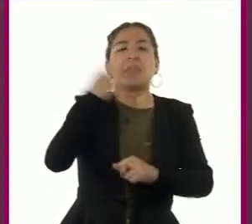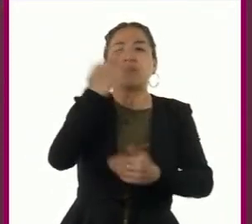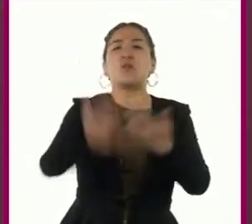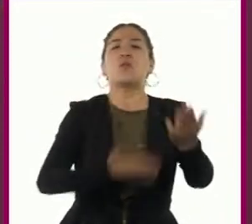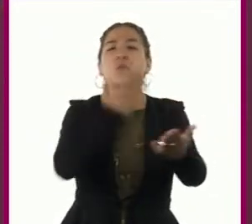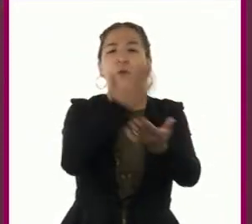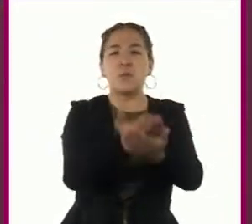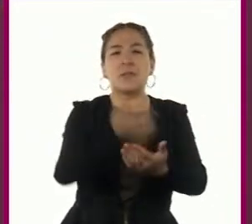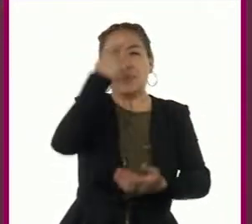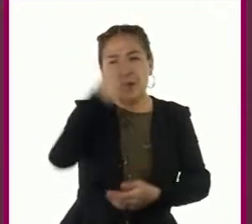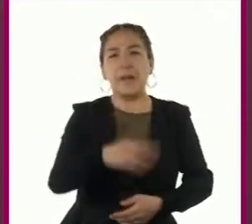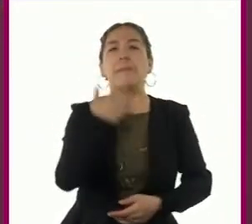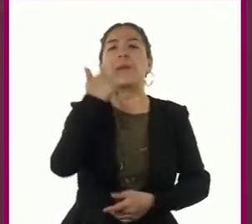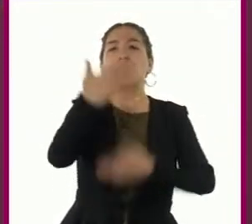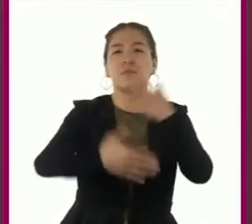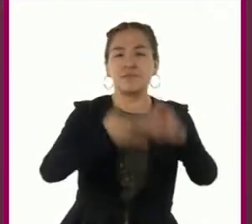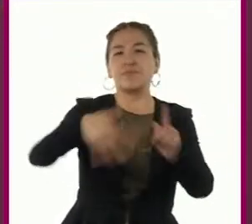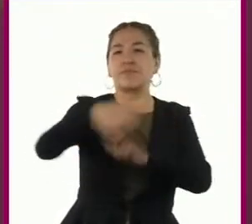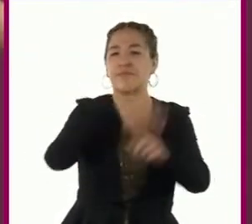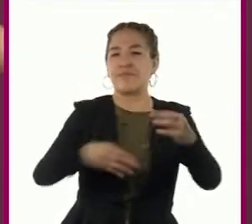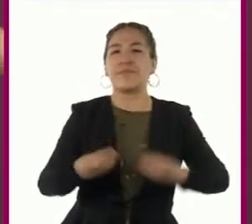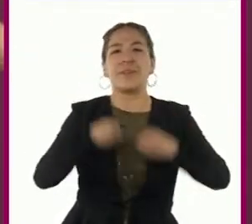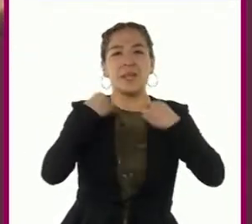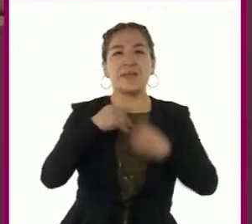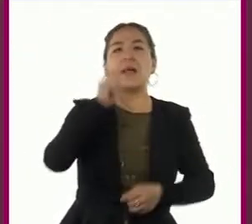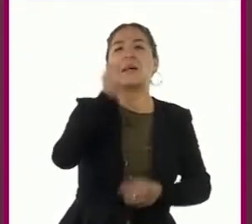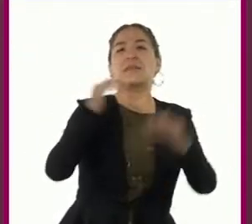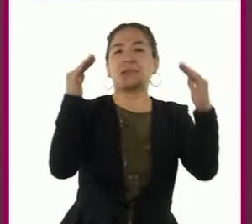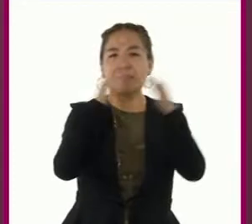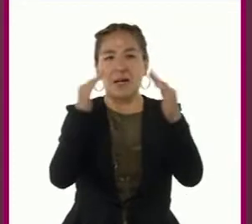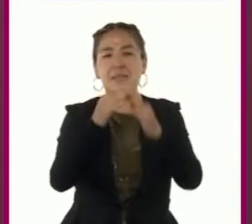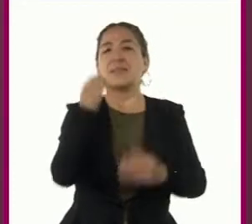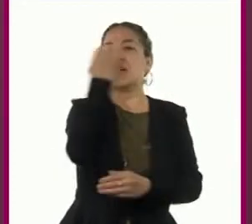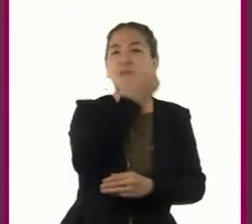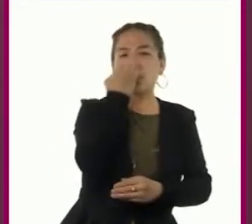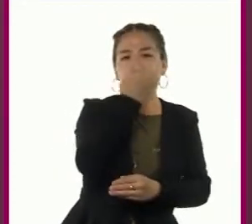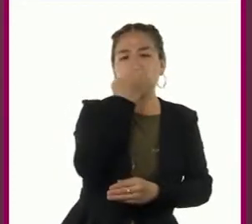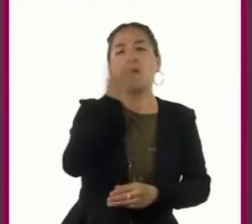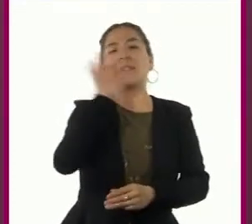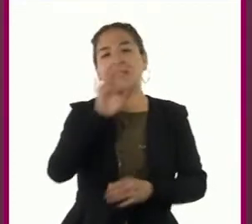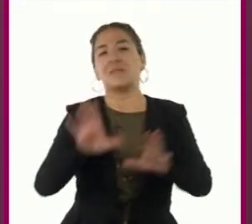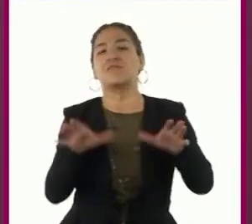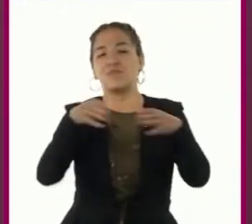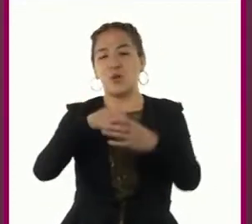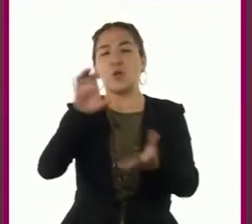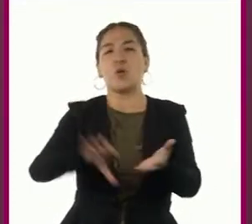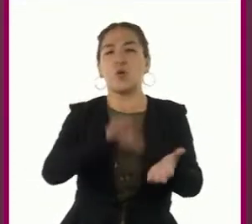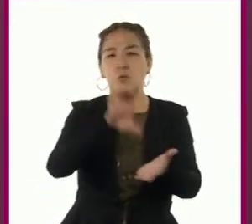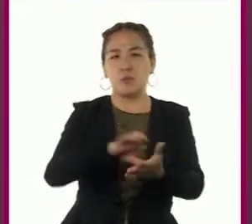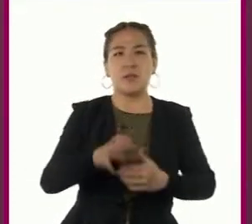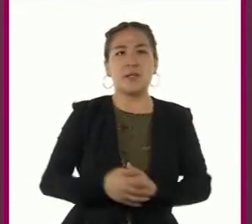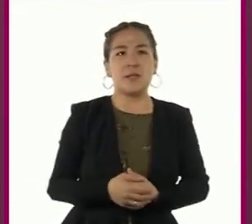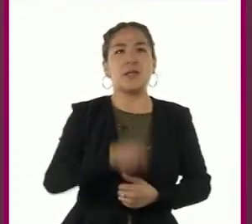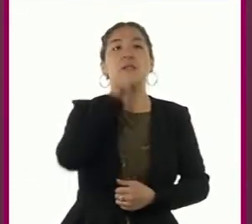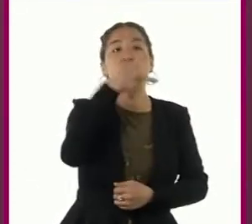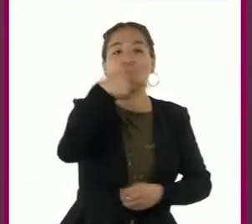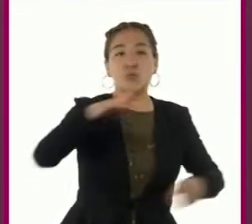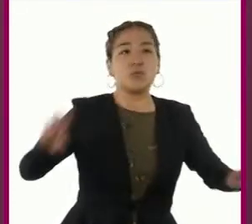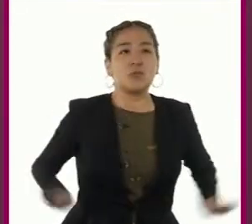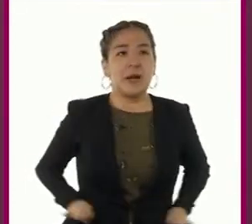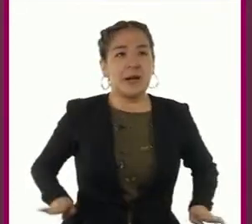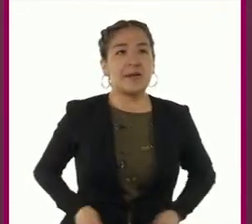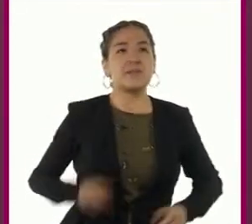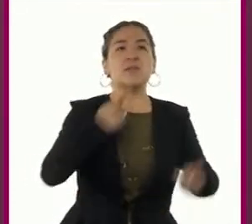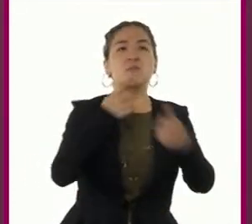propuestas para mejorar nuestro entorno, ya sea la casa, la escuela o colonia. Por su carácter